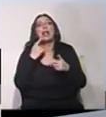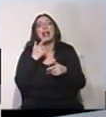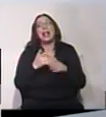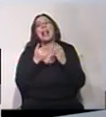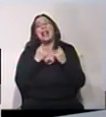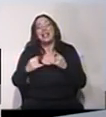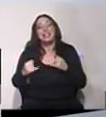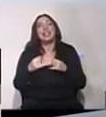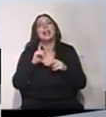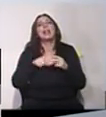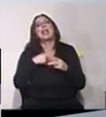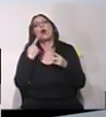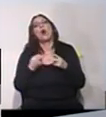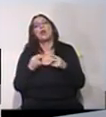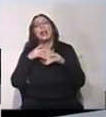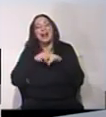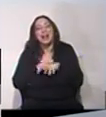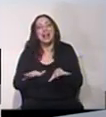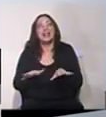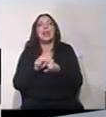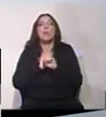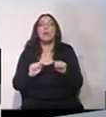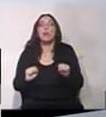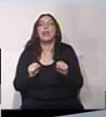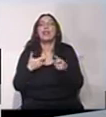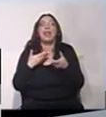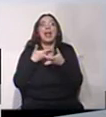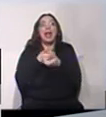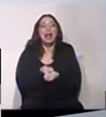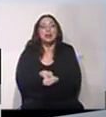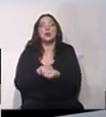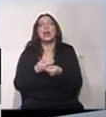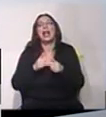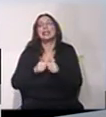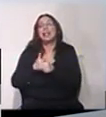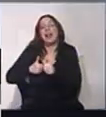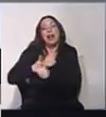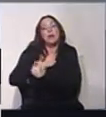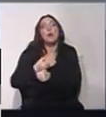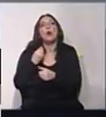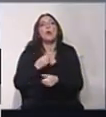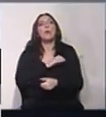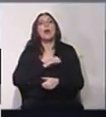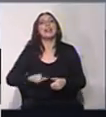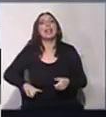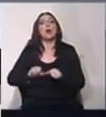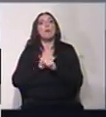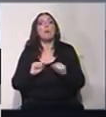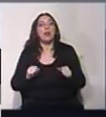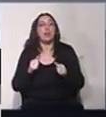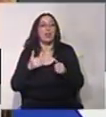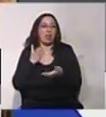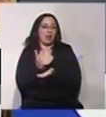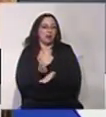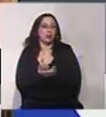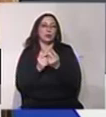fundamental, ¿qué otras redes se puede entender o hacer acompañamientos? ¿Cómo el Estado puede ayudar en esto?